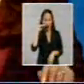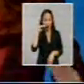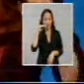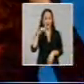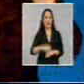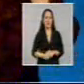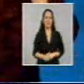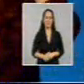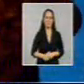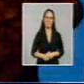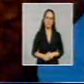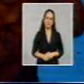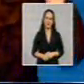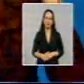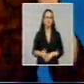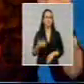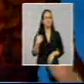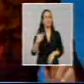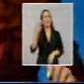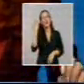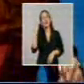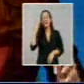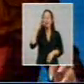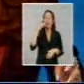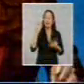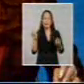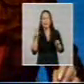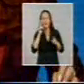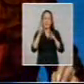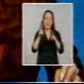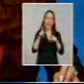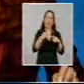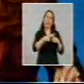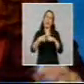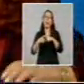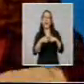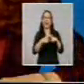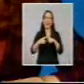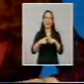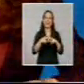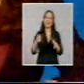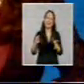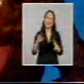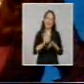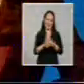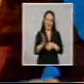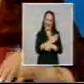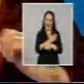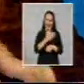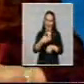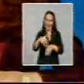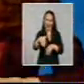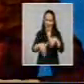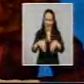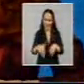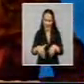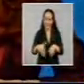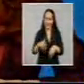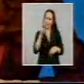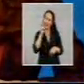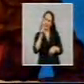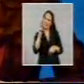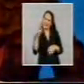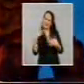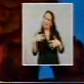cuando anoche escuchaba alguno de estos debates que se hacen en las elecciones y